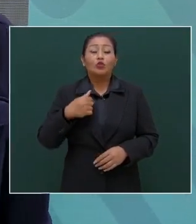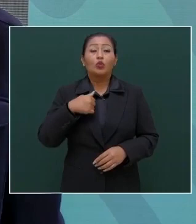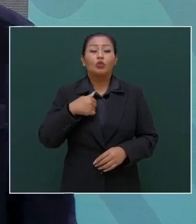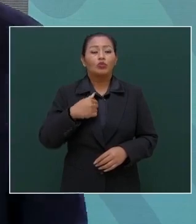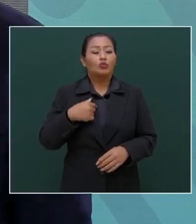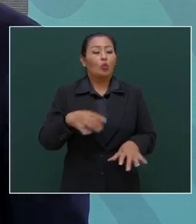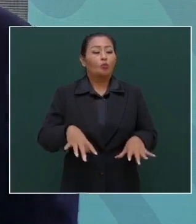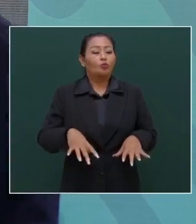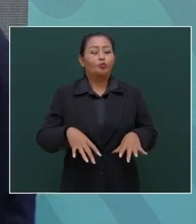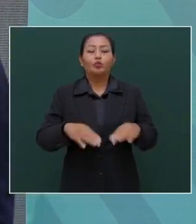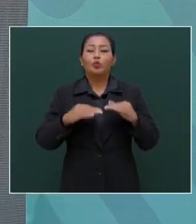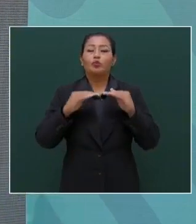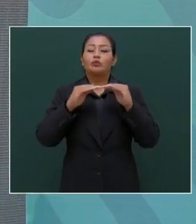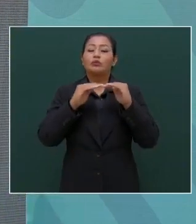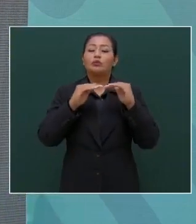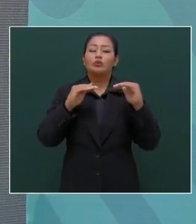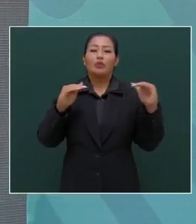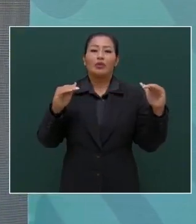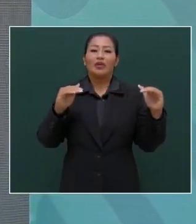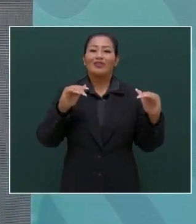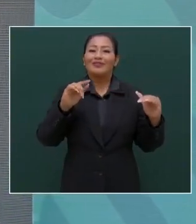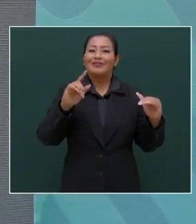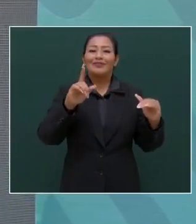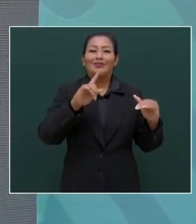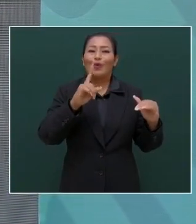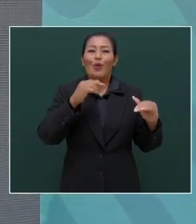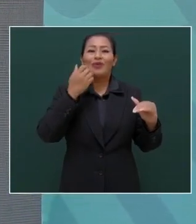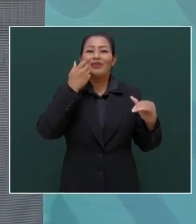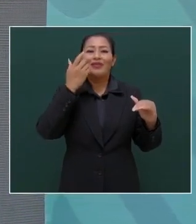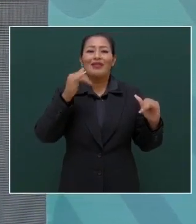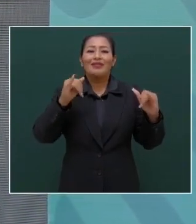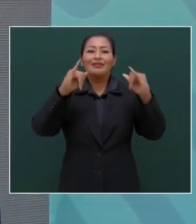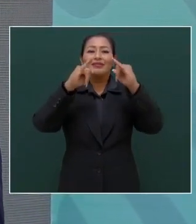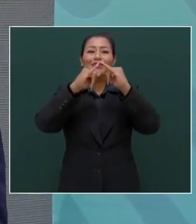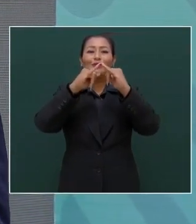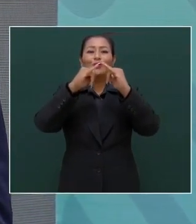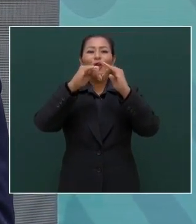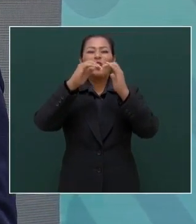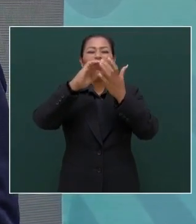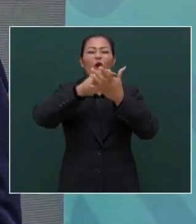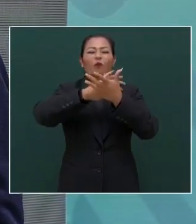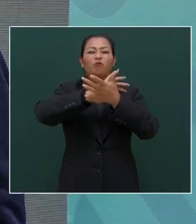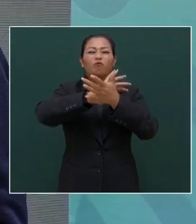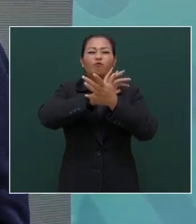iguales, sino en socavar las instituciones,